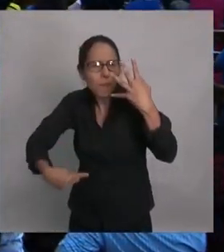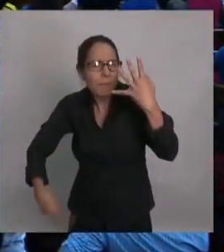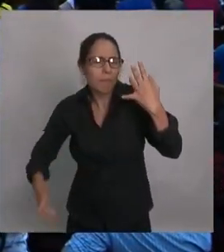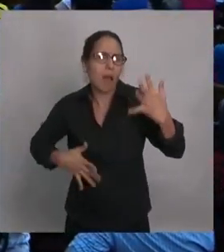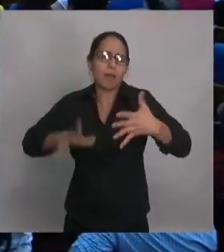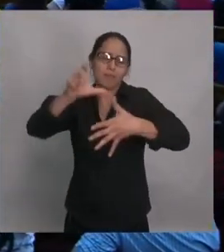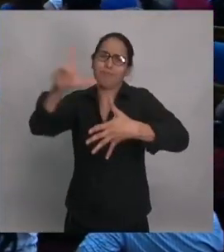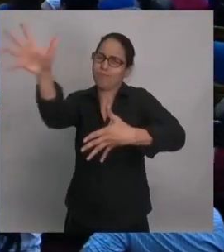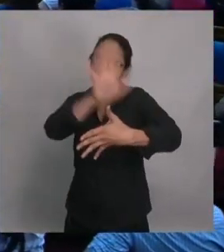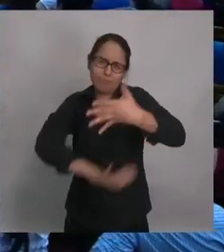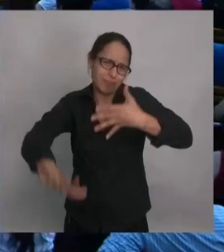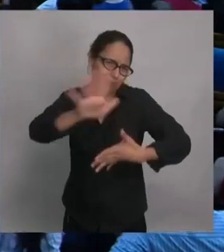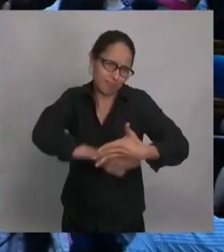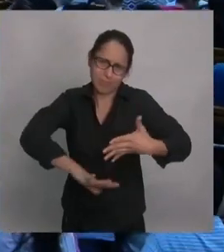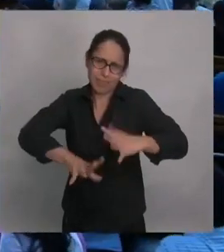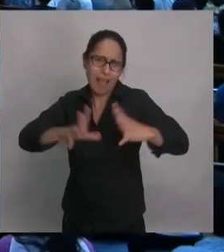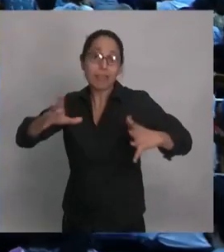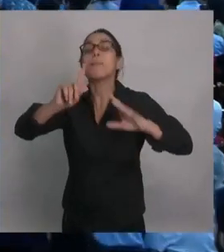y también en otros lugares del mundo.